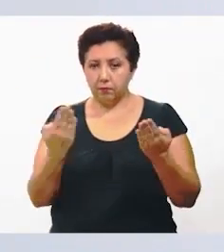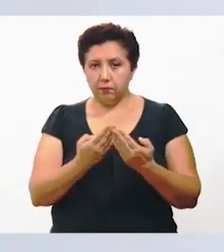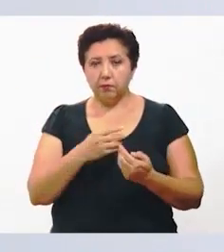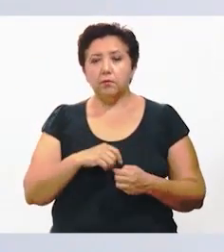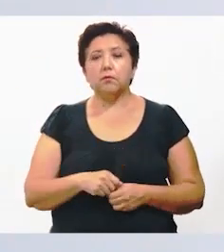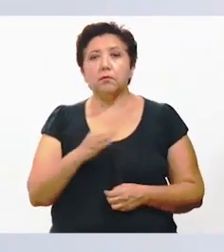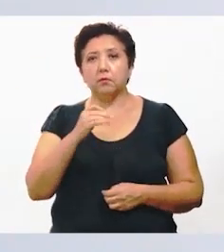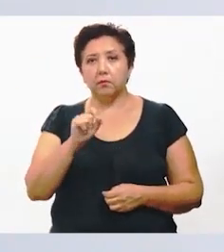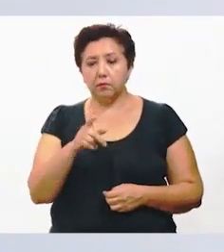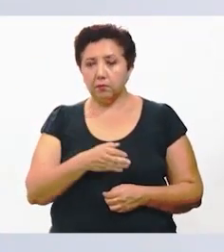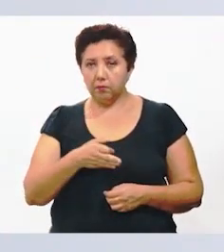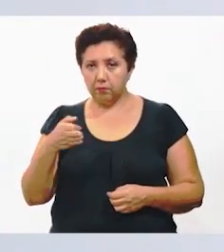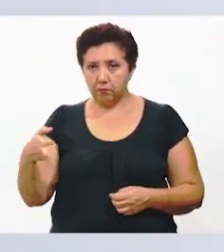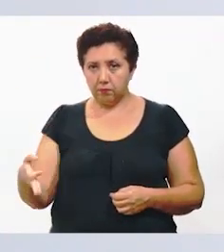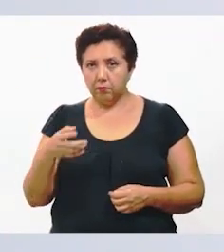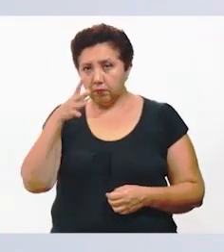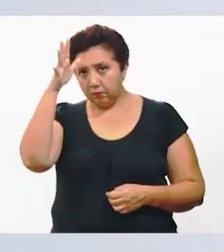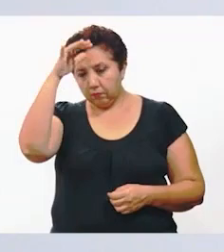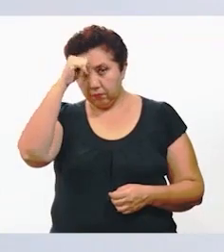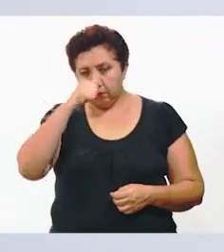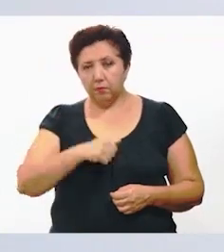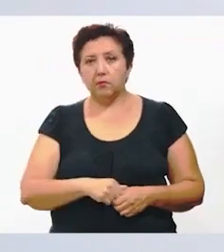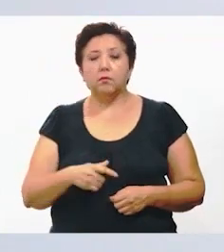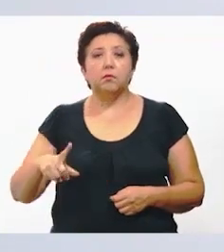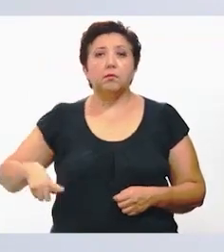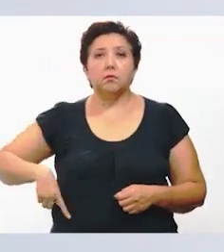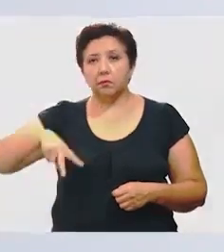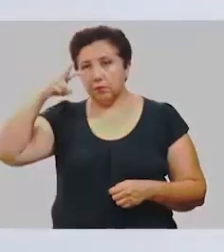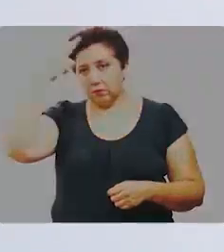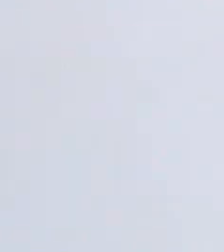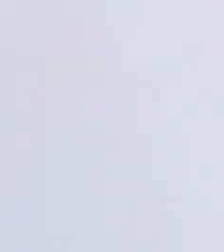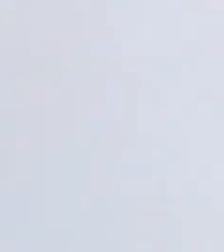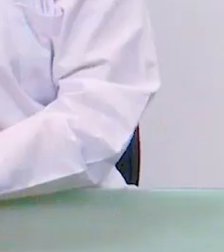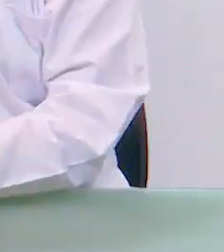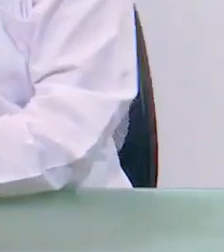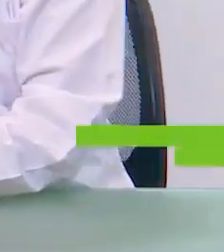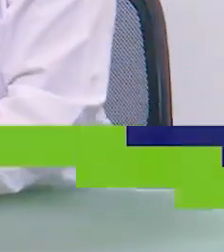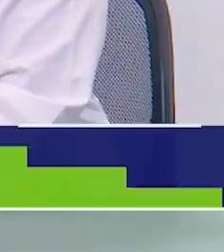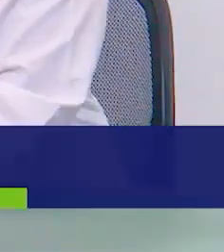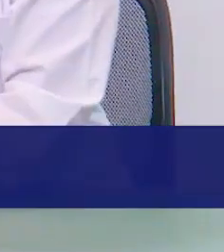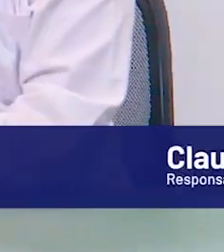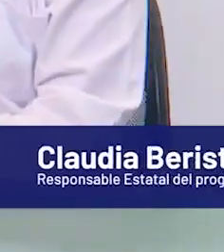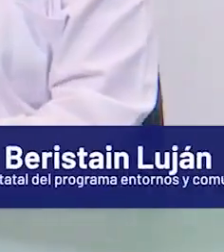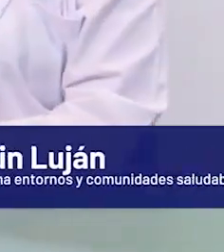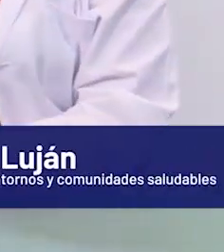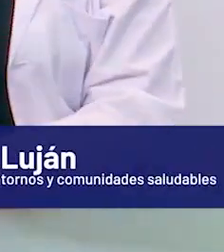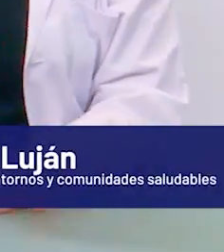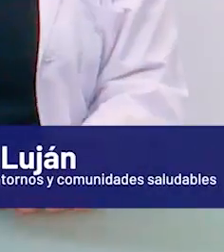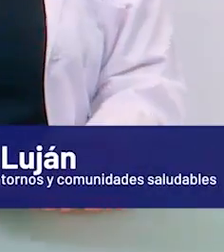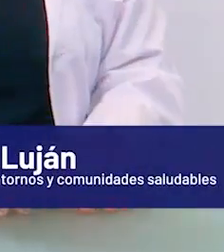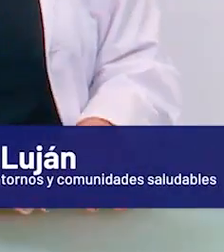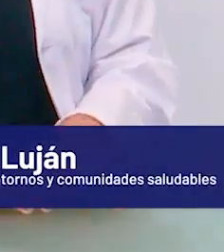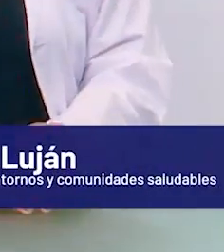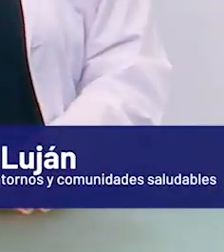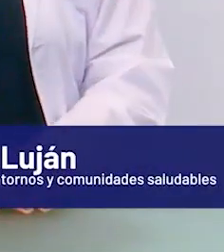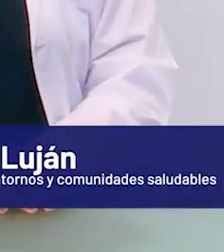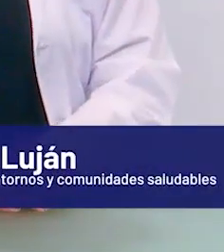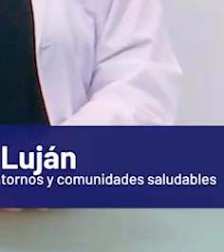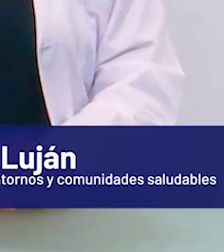de presentación con el semáforo quincenal del gobierno federal. Ese es el reporte del día de hoy, doctor. Muchas gracias, doctora.